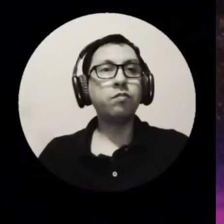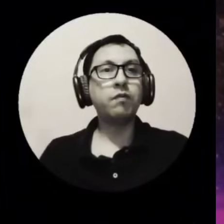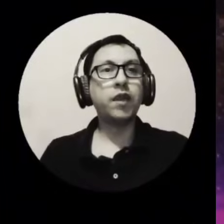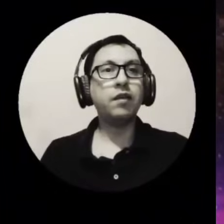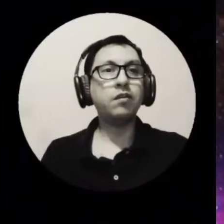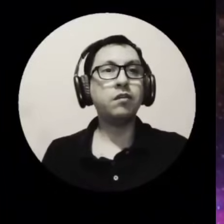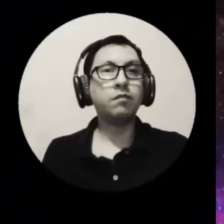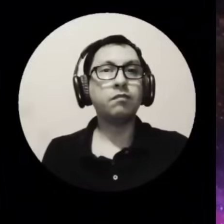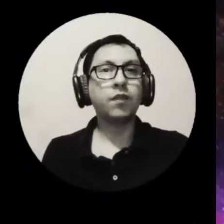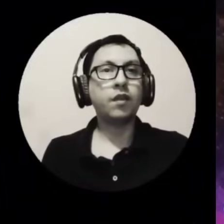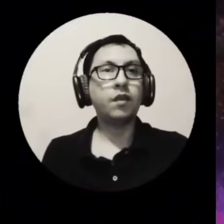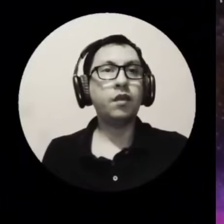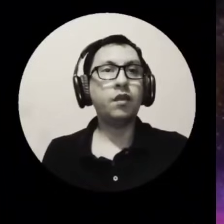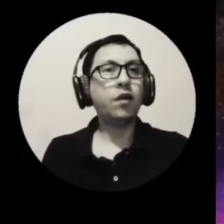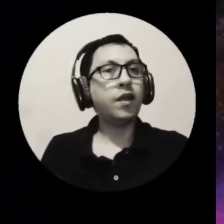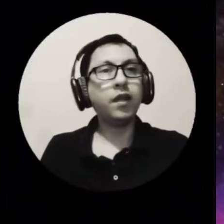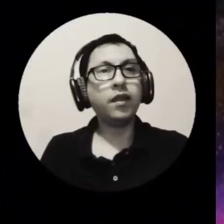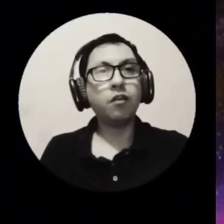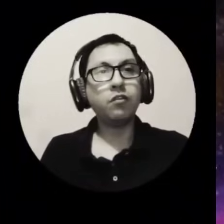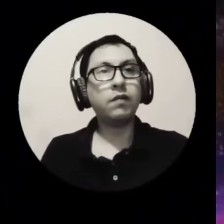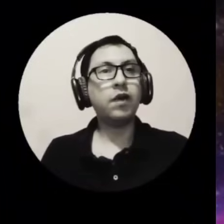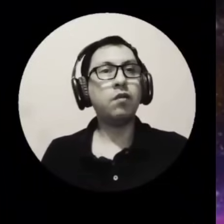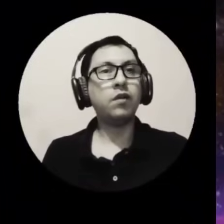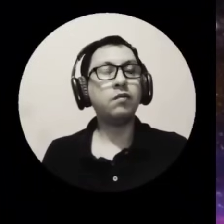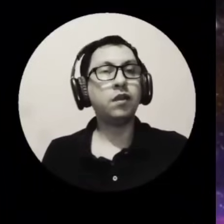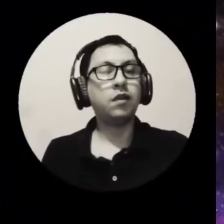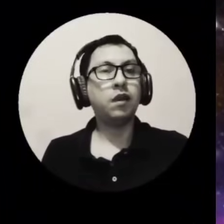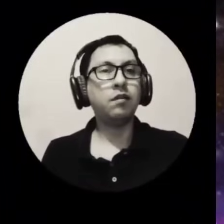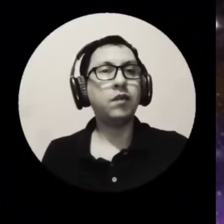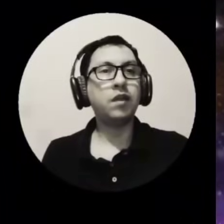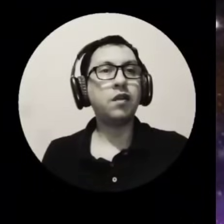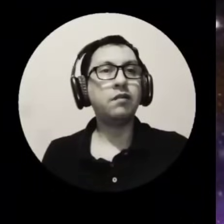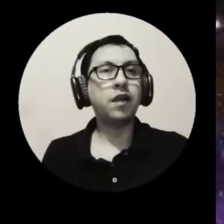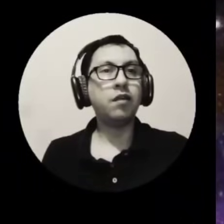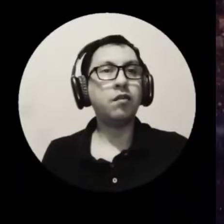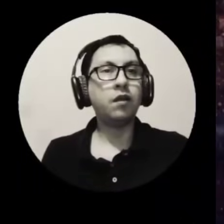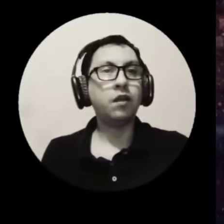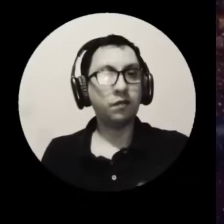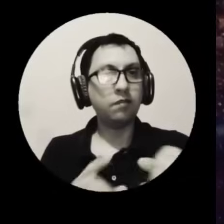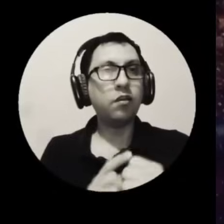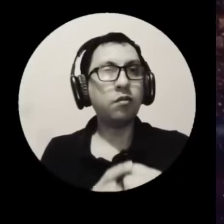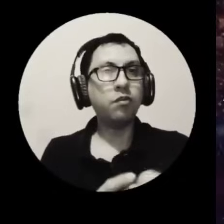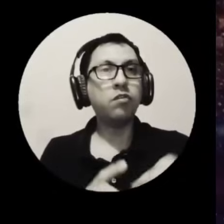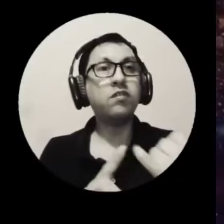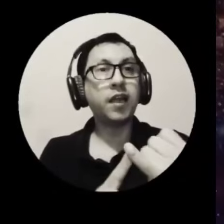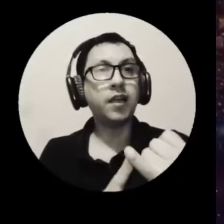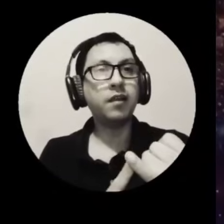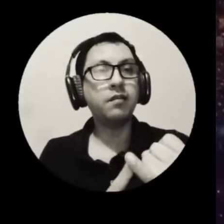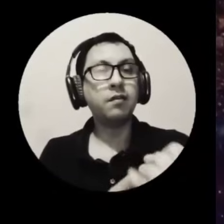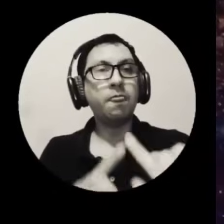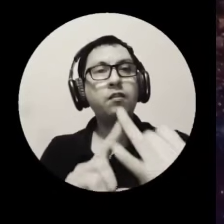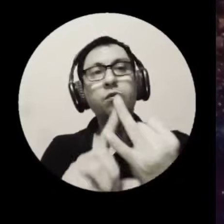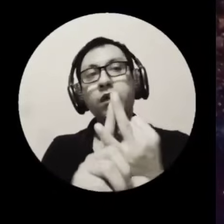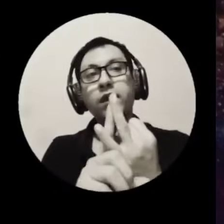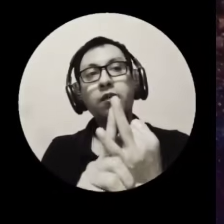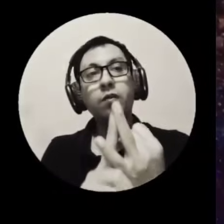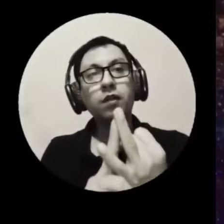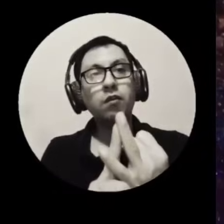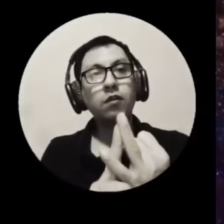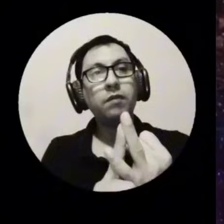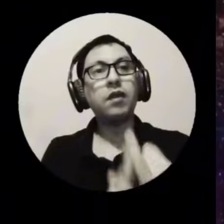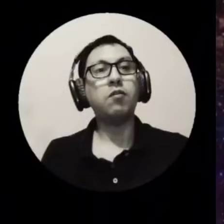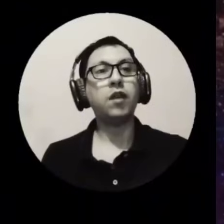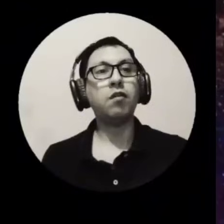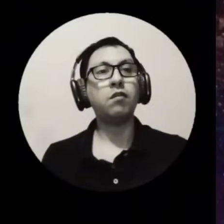muchos privilegios y no quería que a los trabajadores les aumentaran el salario. ¿Sabes quién lo puso? Salinas. Tuvo que llegar